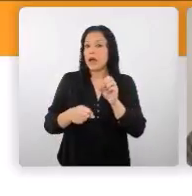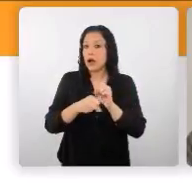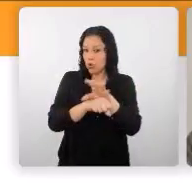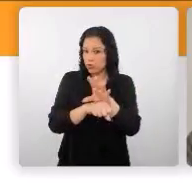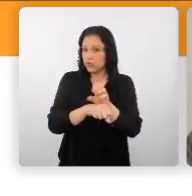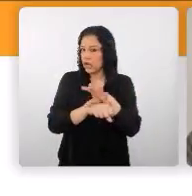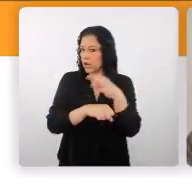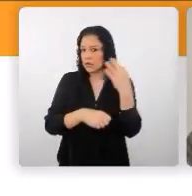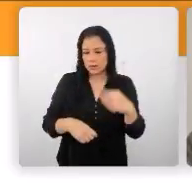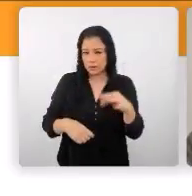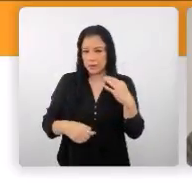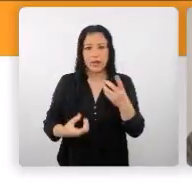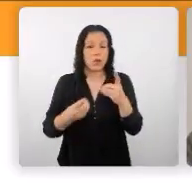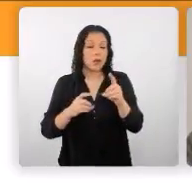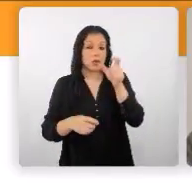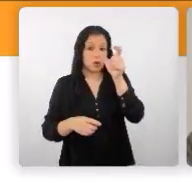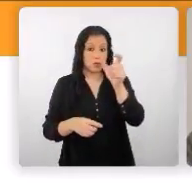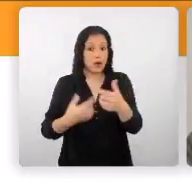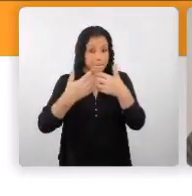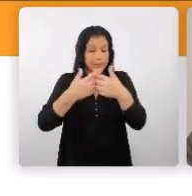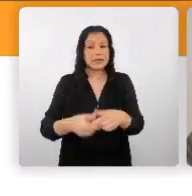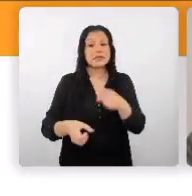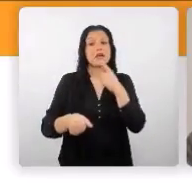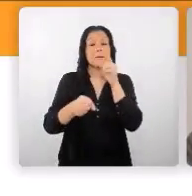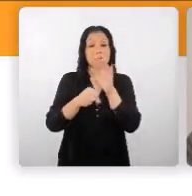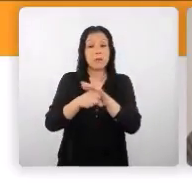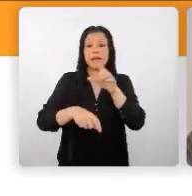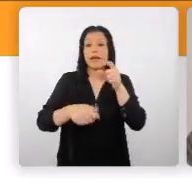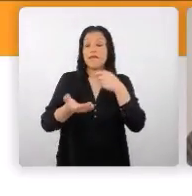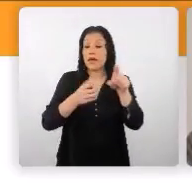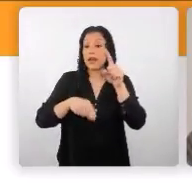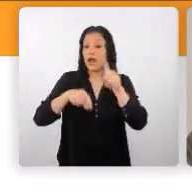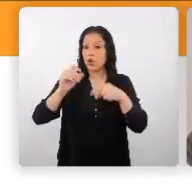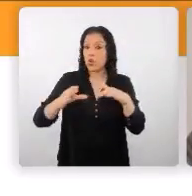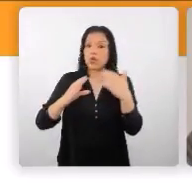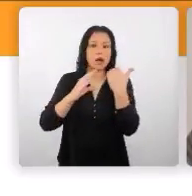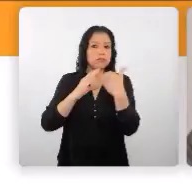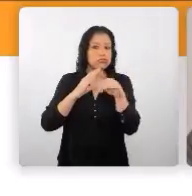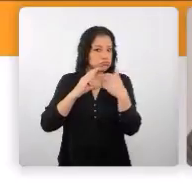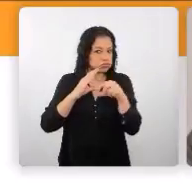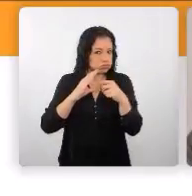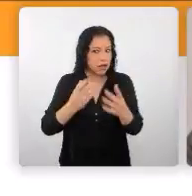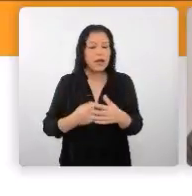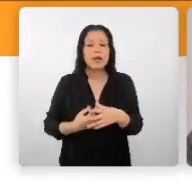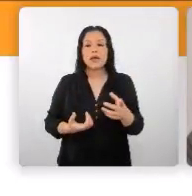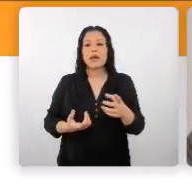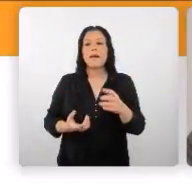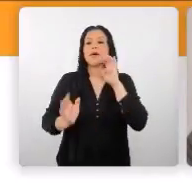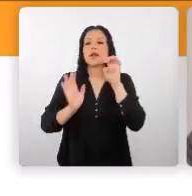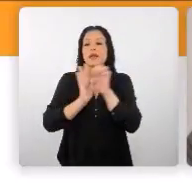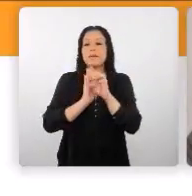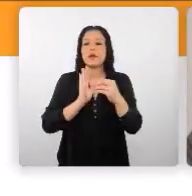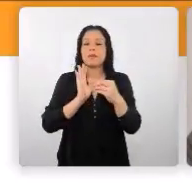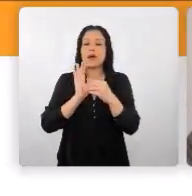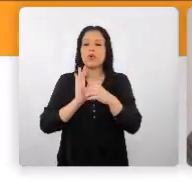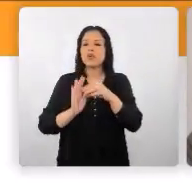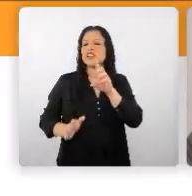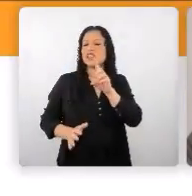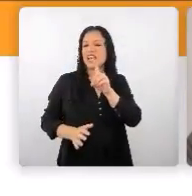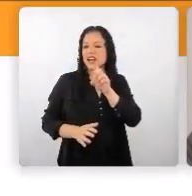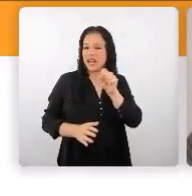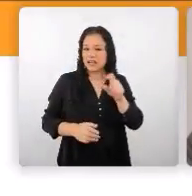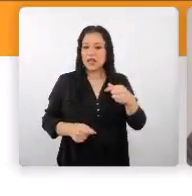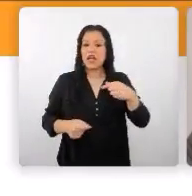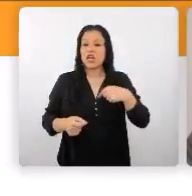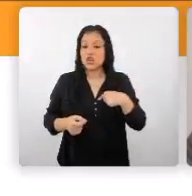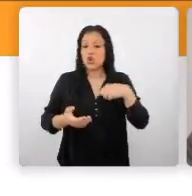que cuando se comprometan a enviar alguna información por email, por ejemplo, pongan un deadline, ¿no? Te voy a